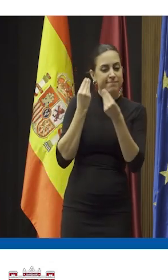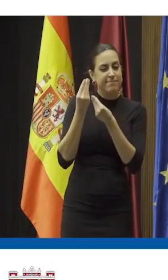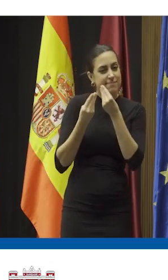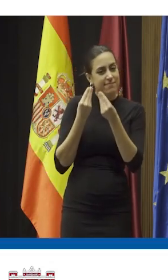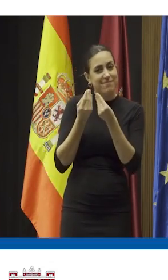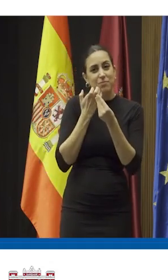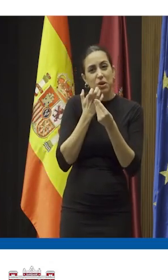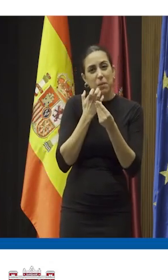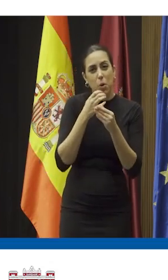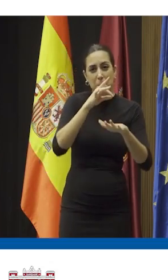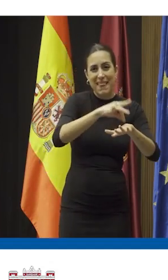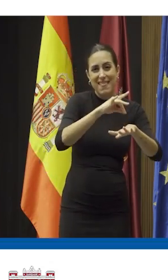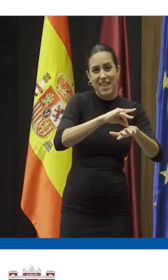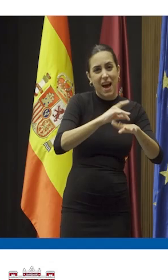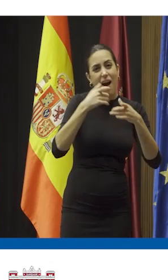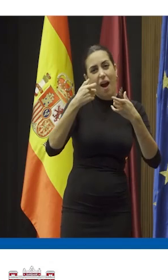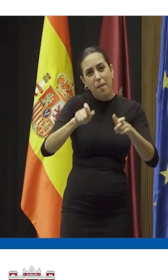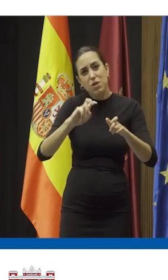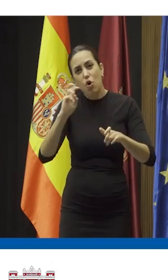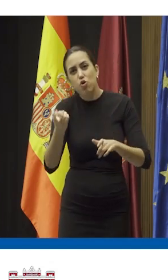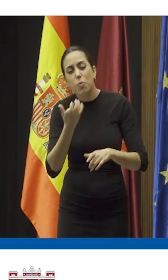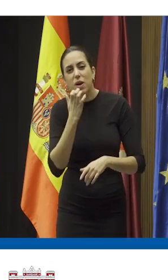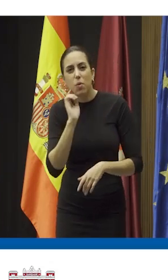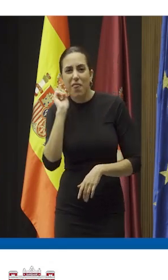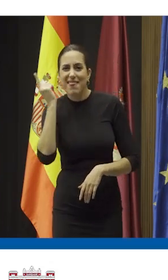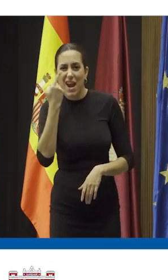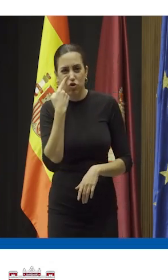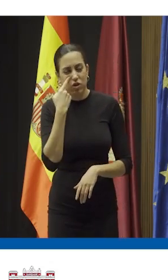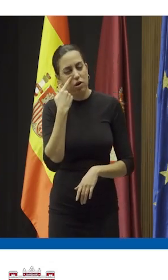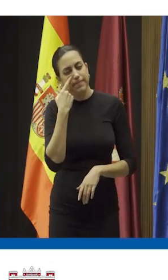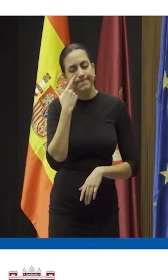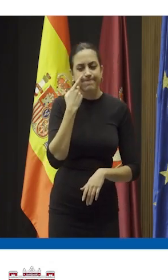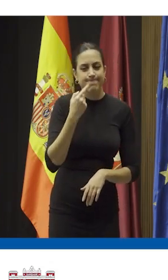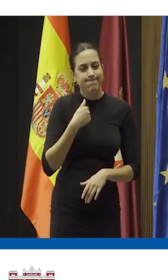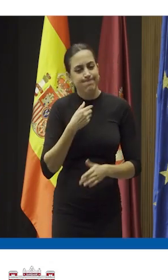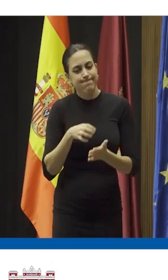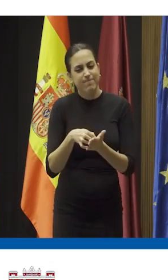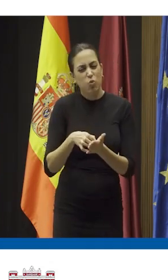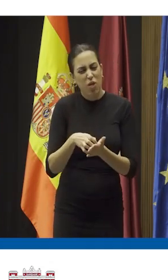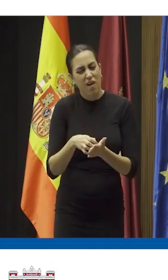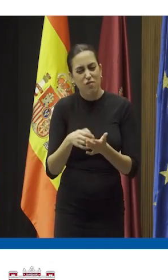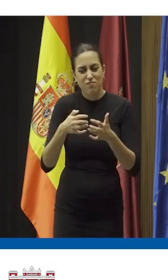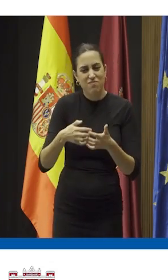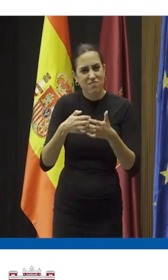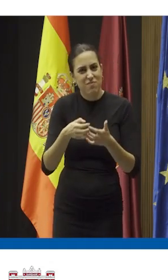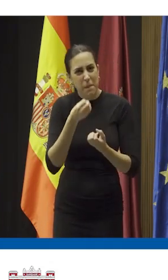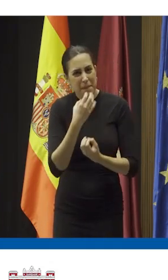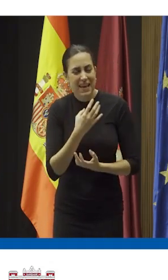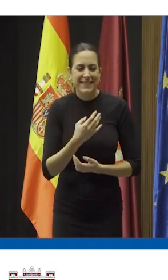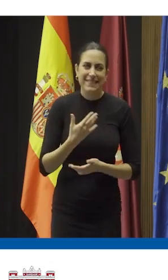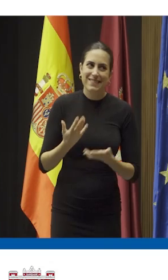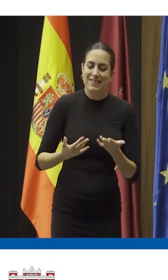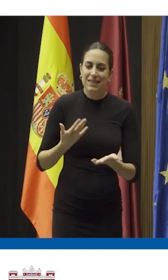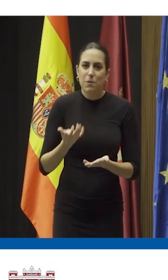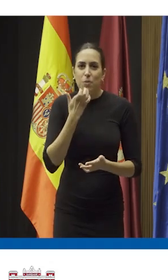es la otra parte de la medicina, diagnósticos y tal. Bueno, por ejemplo, yo que sé, pues todos los estudios